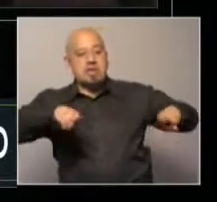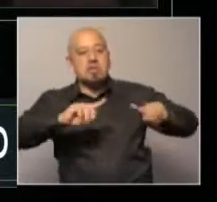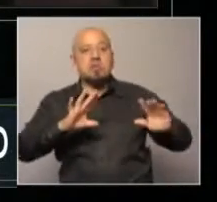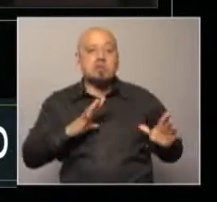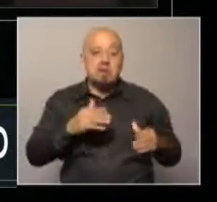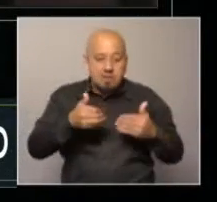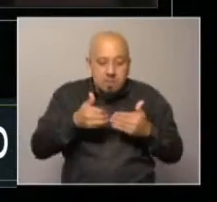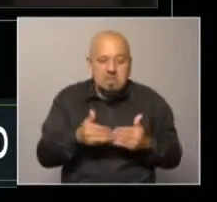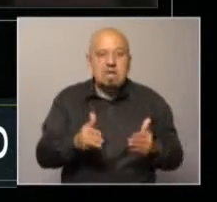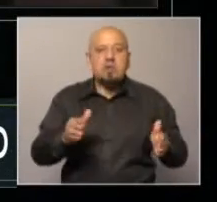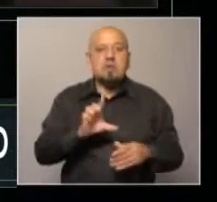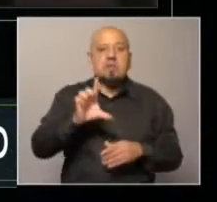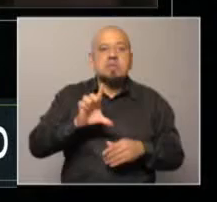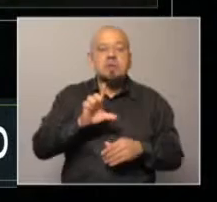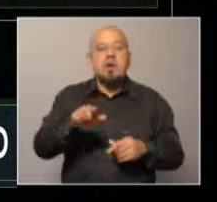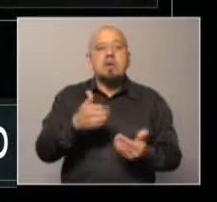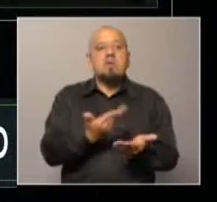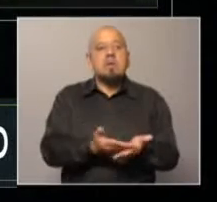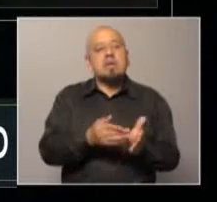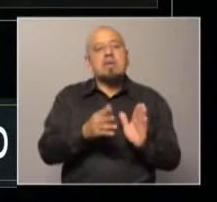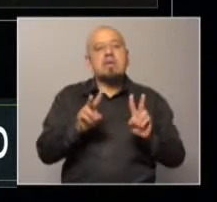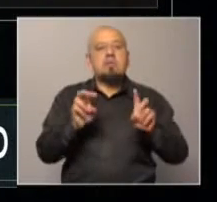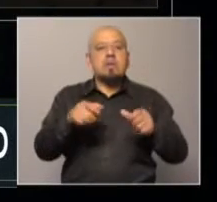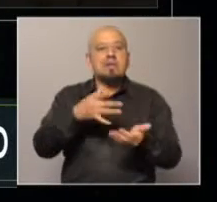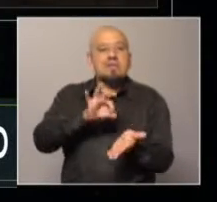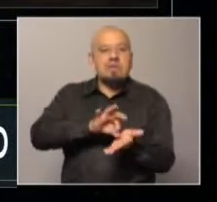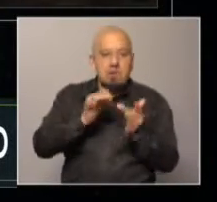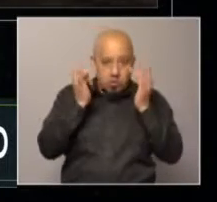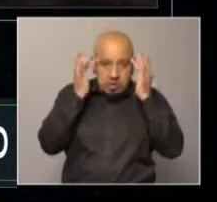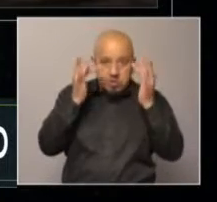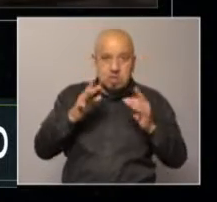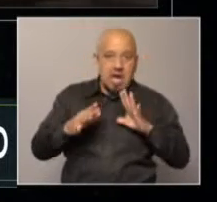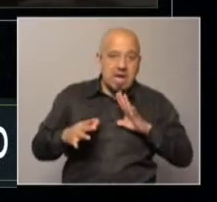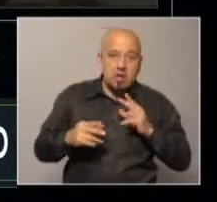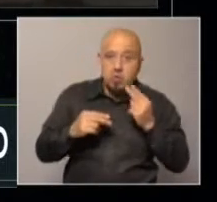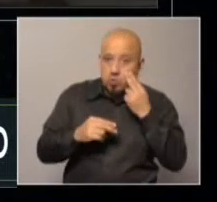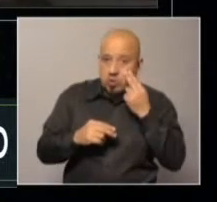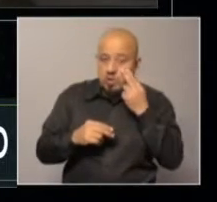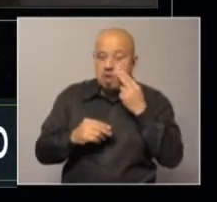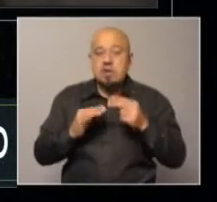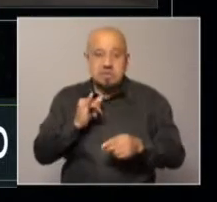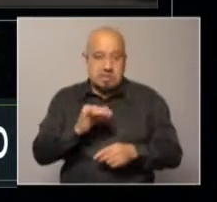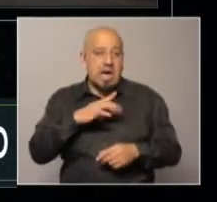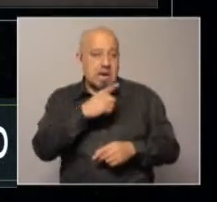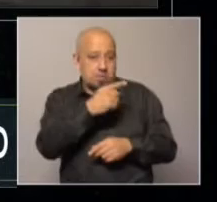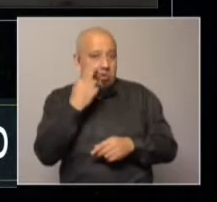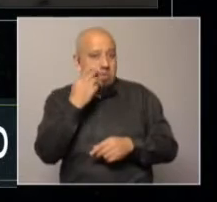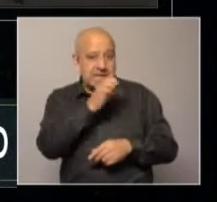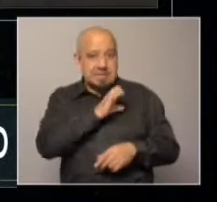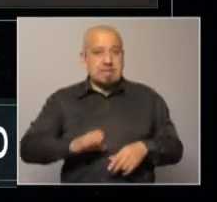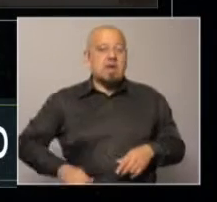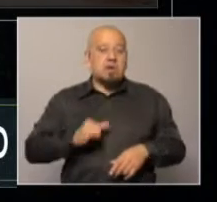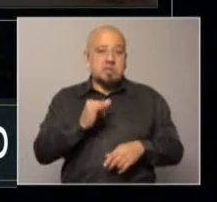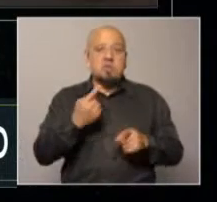del liceo, ¿no? También plantea Moraz ahí, bueno, hay un problema también con el sistema educativo, más allá de todas las fallas del Estado, hay una falla ahí clara en el